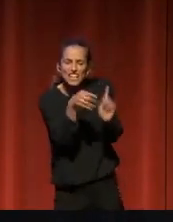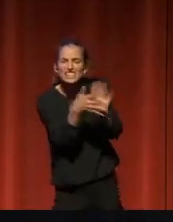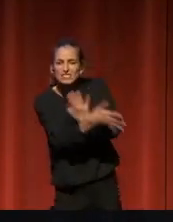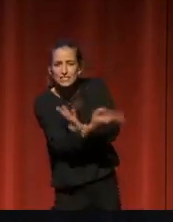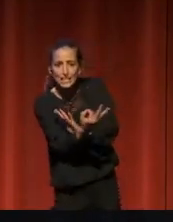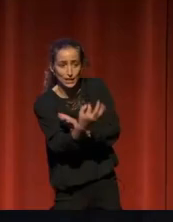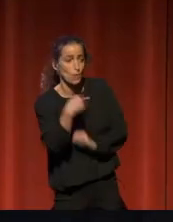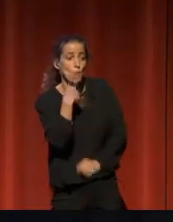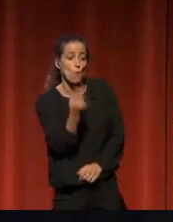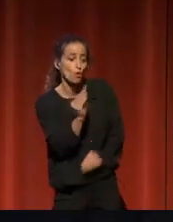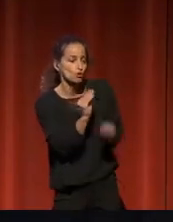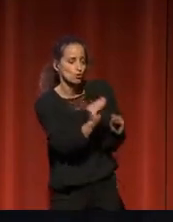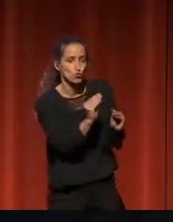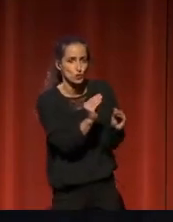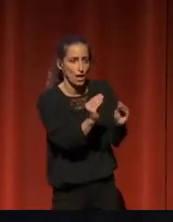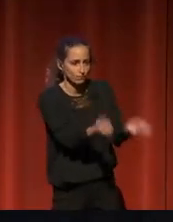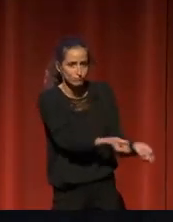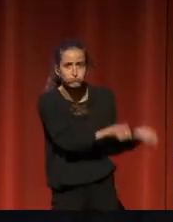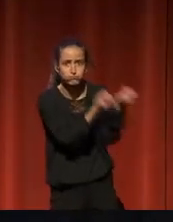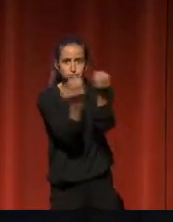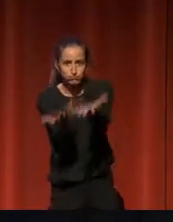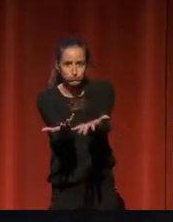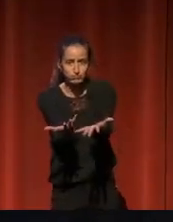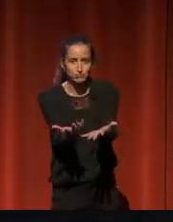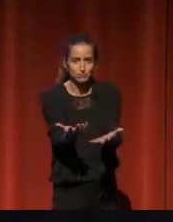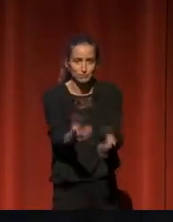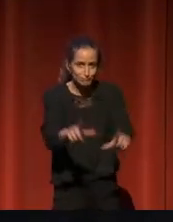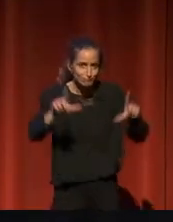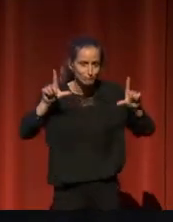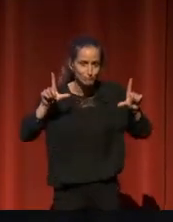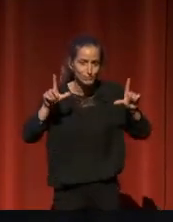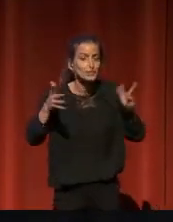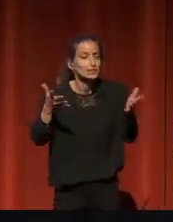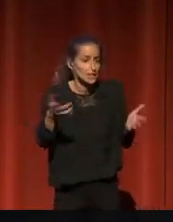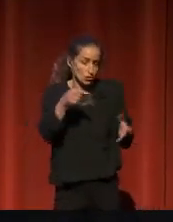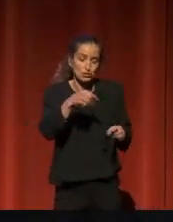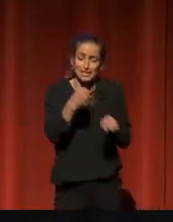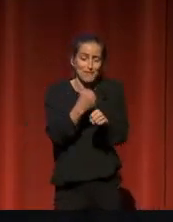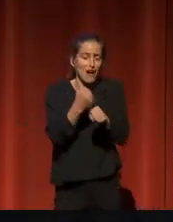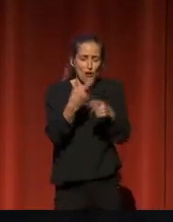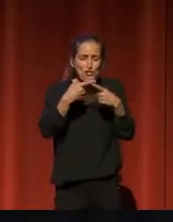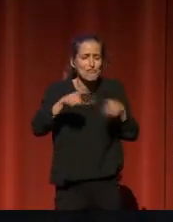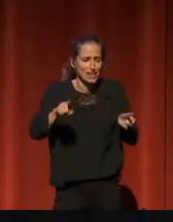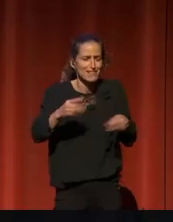vo y poner hacer un trabajo totalmente diferente